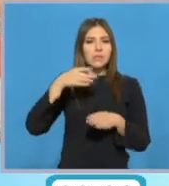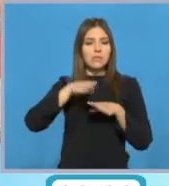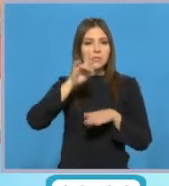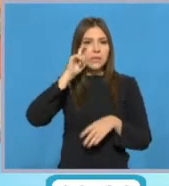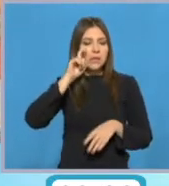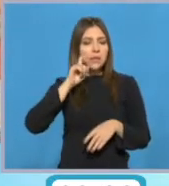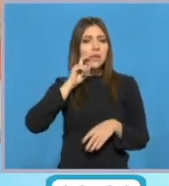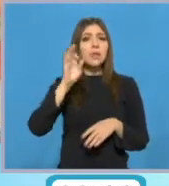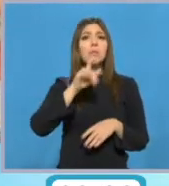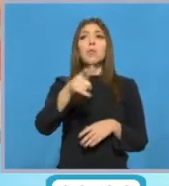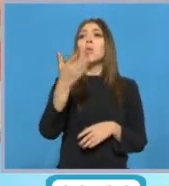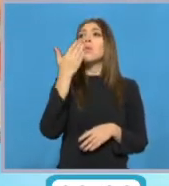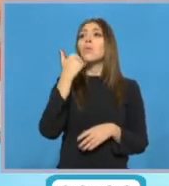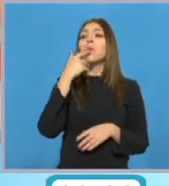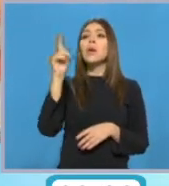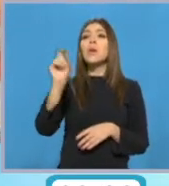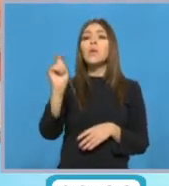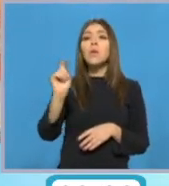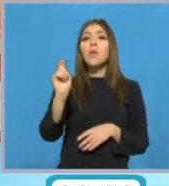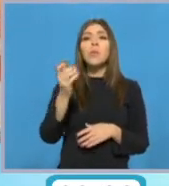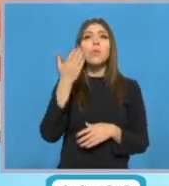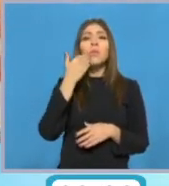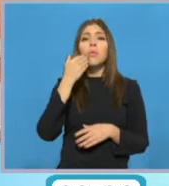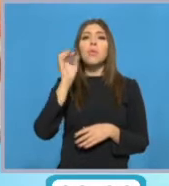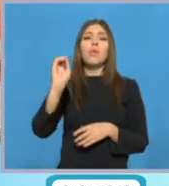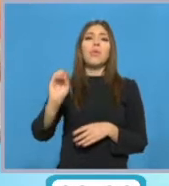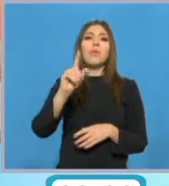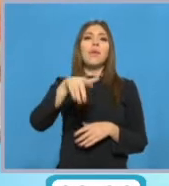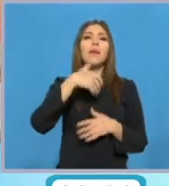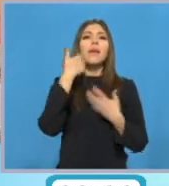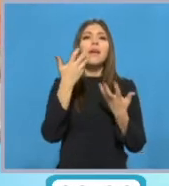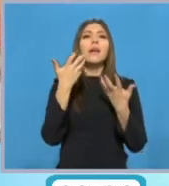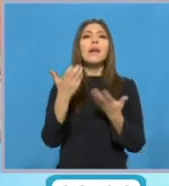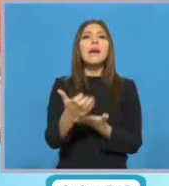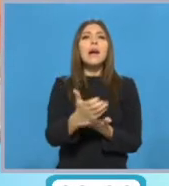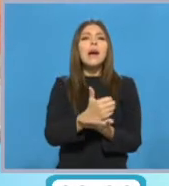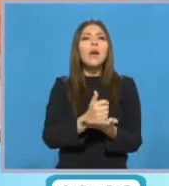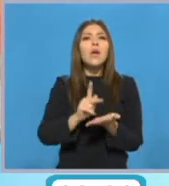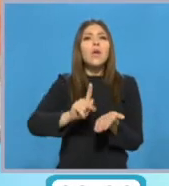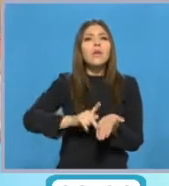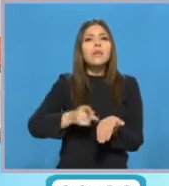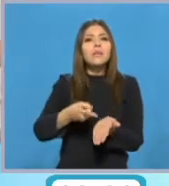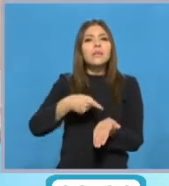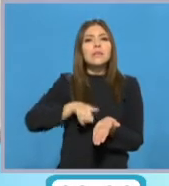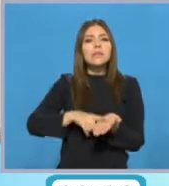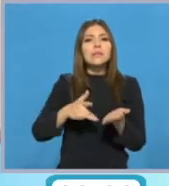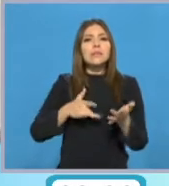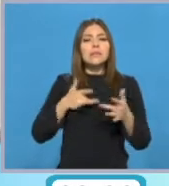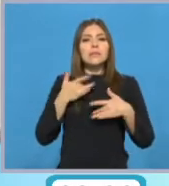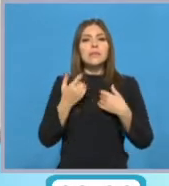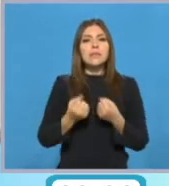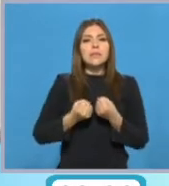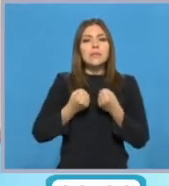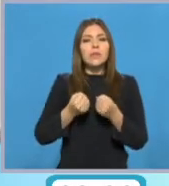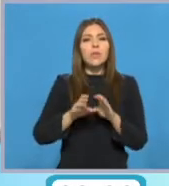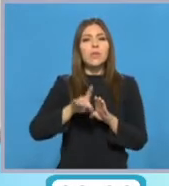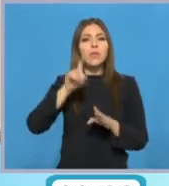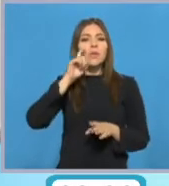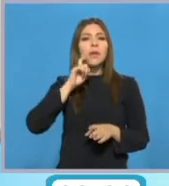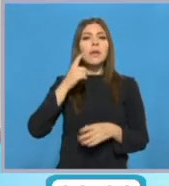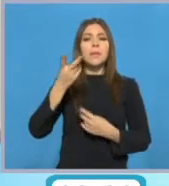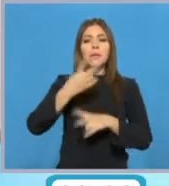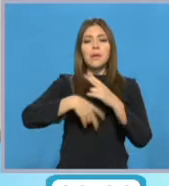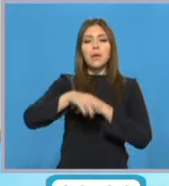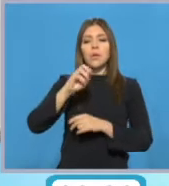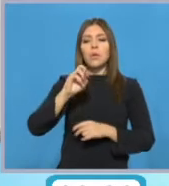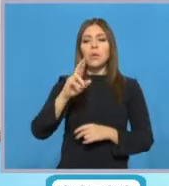simplemente quieren experimentar nuevamente esta posibilidad de sentir orgasmos, que tenemos esta capacidad orgásmica toda la vida. Toda la